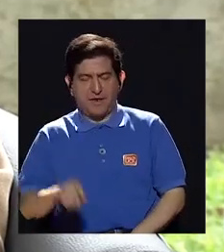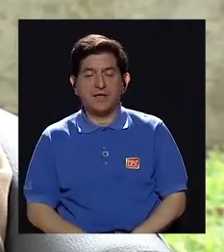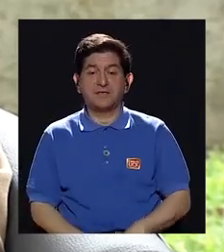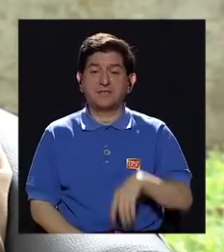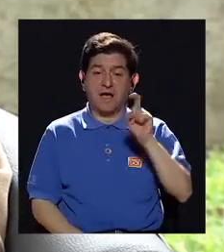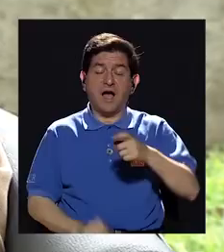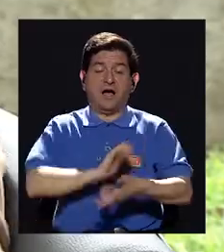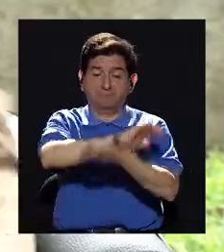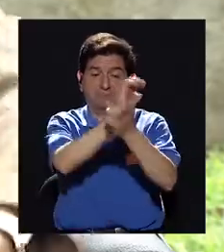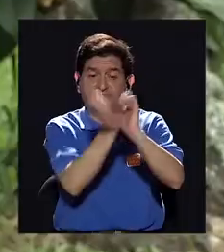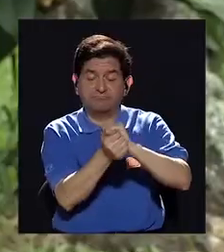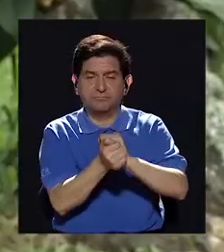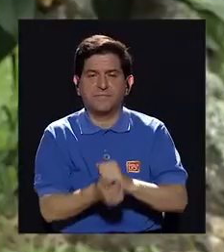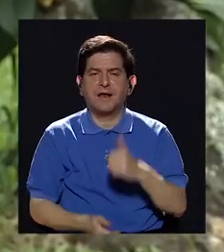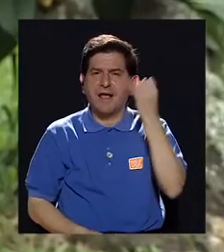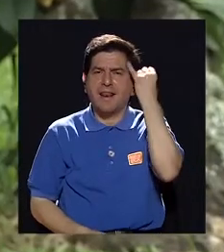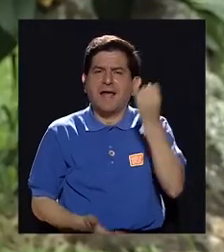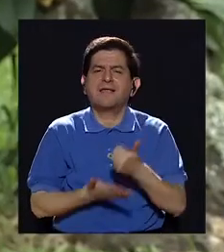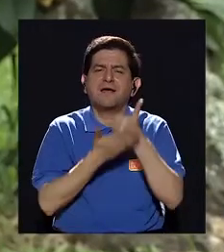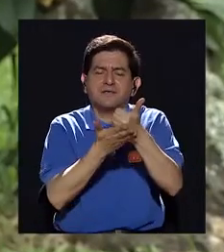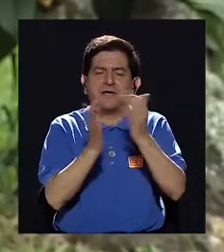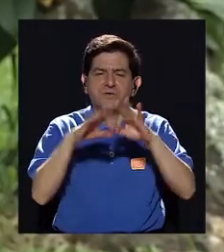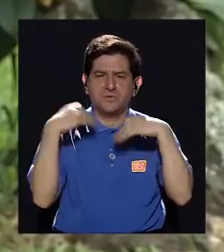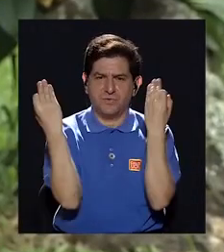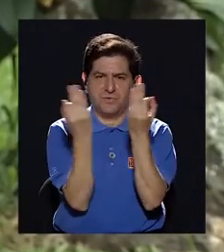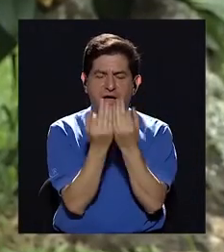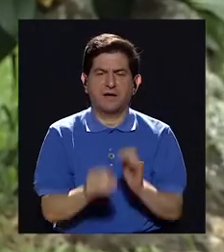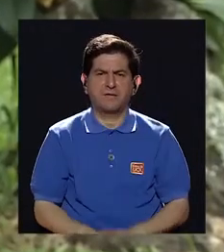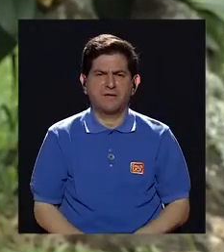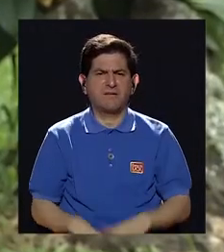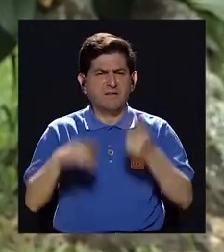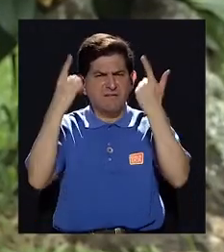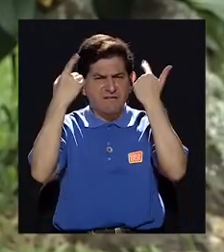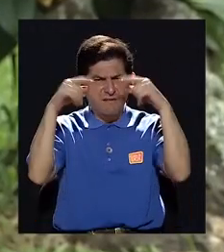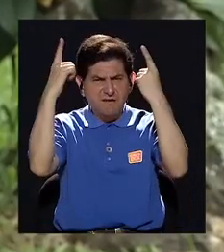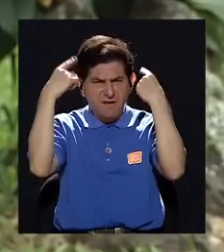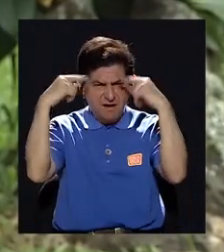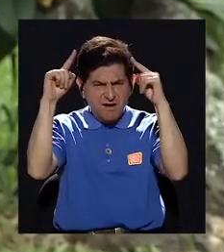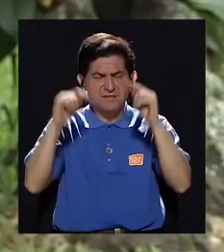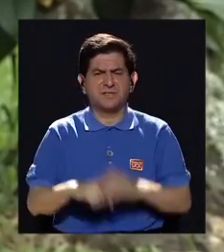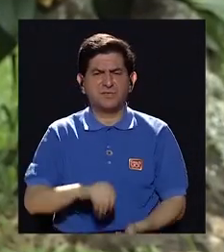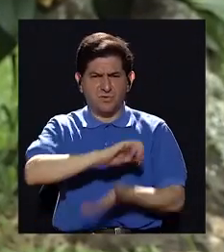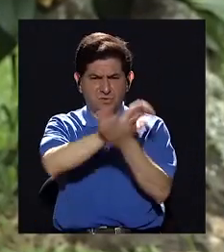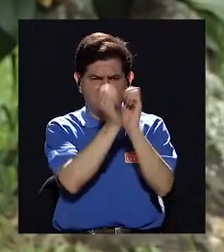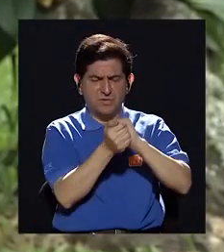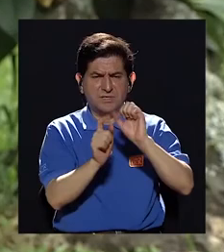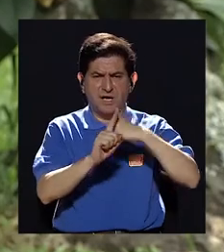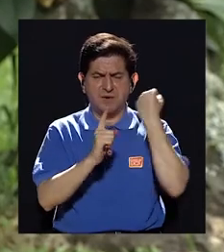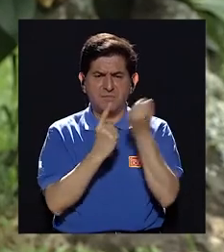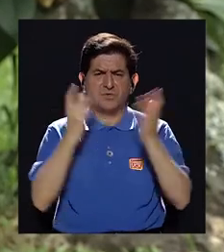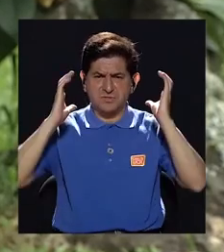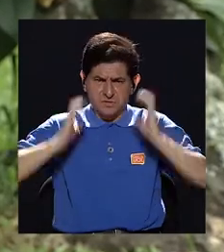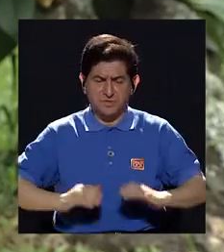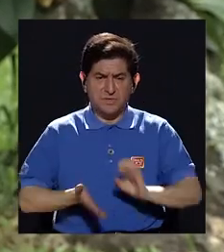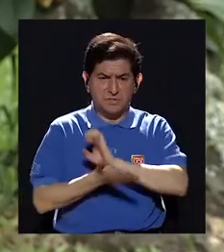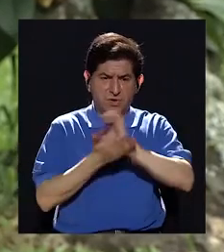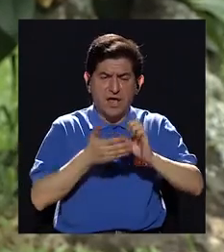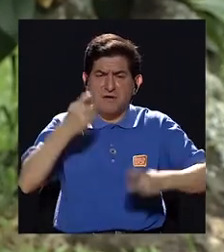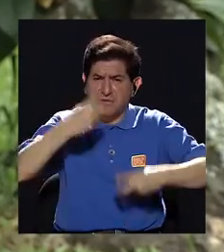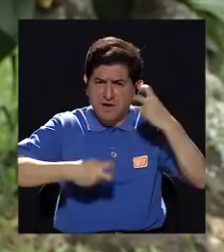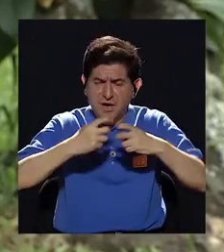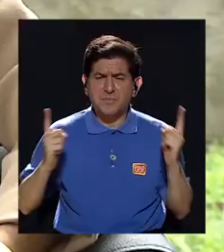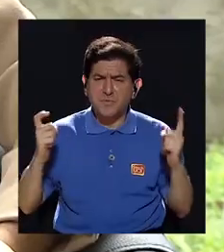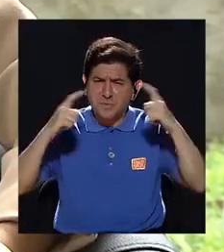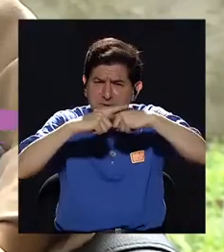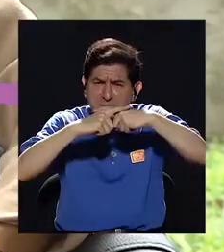lo posicione. La idea es colaborar la familia. ¿Y qué tan efectivos resultan los cambios de posición para lograr evitar